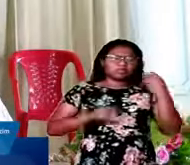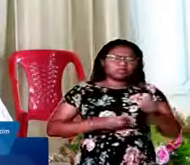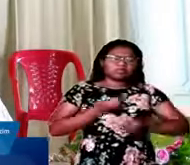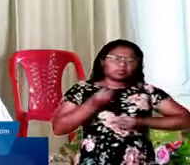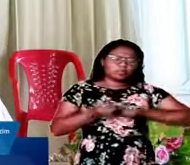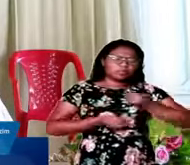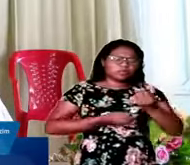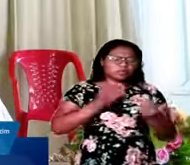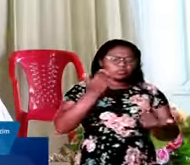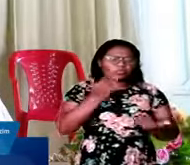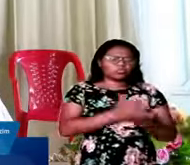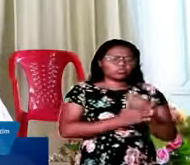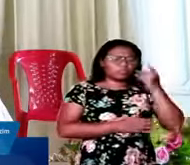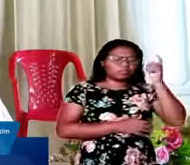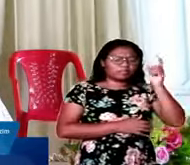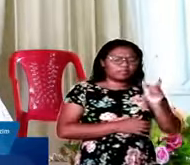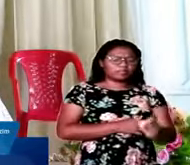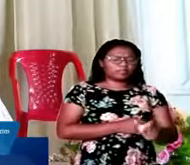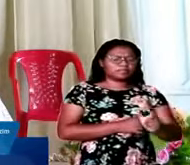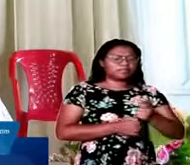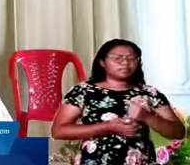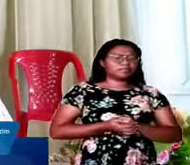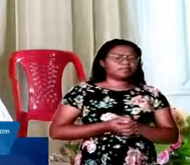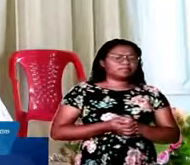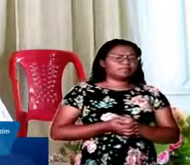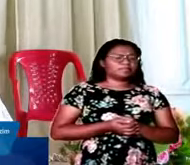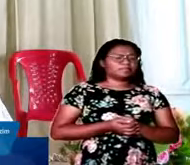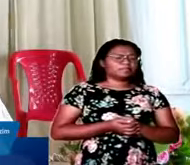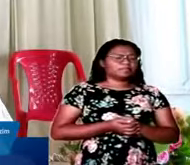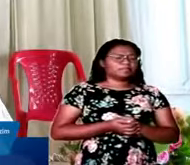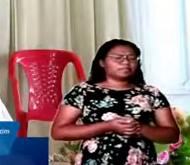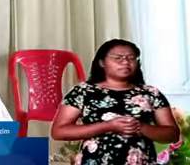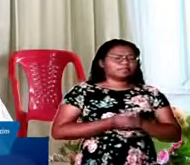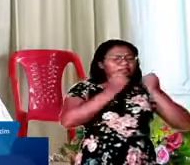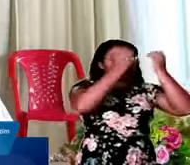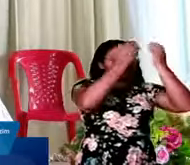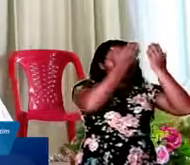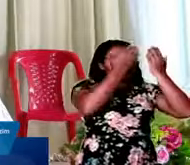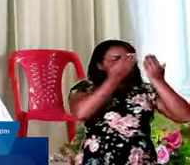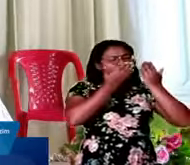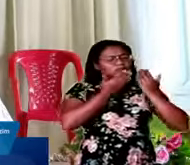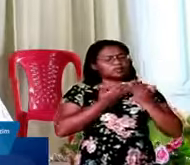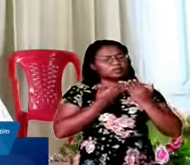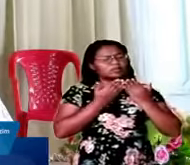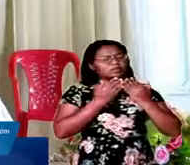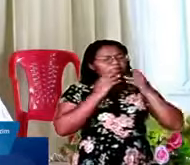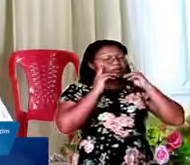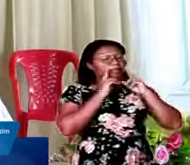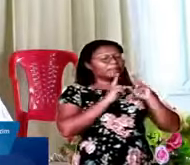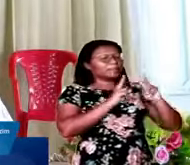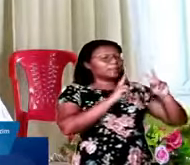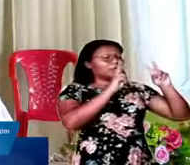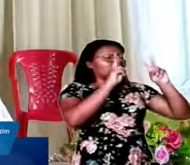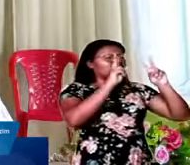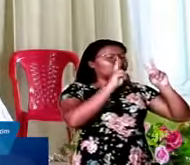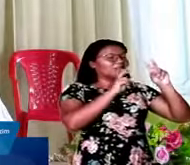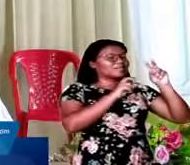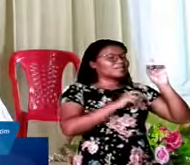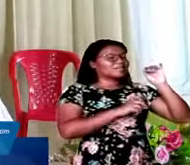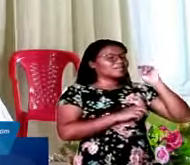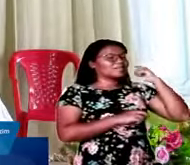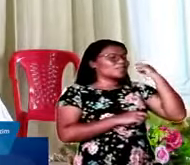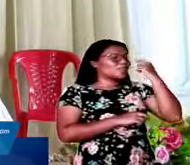nuevas criaturas, y nos permites, Señor, mirar desde tus ojos, para mirar